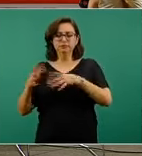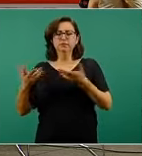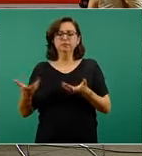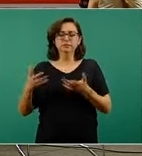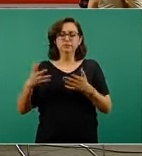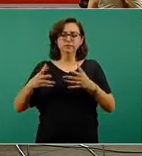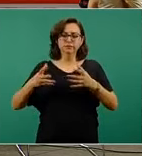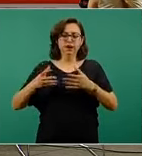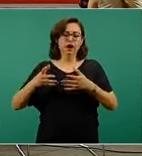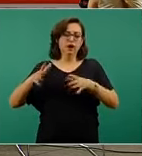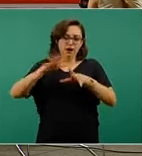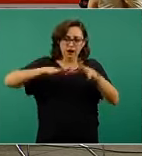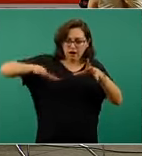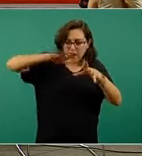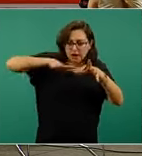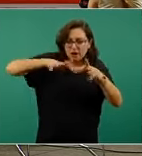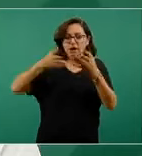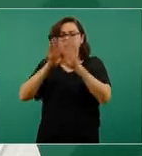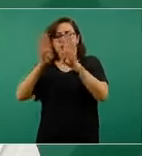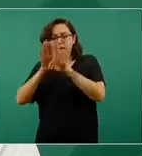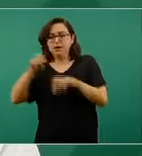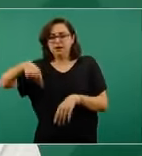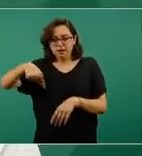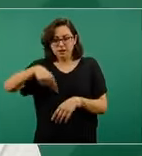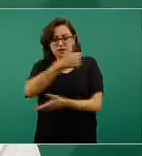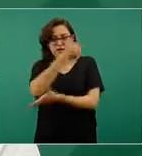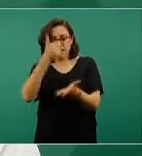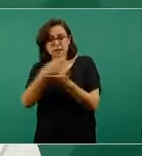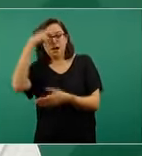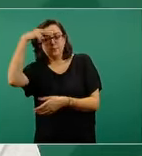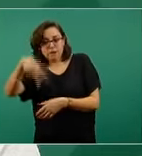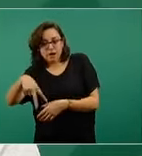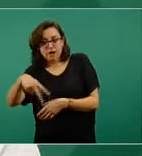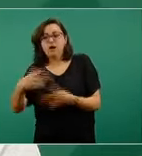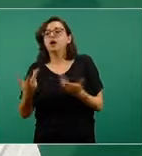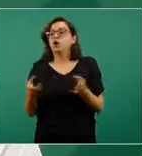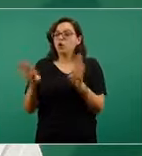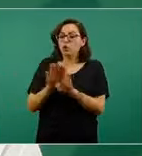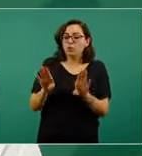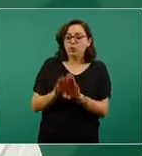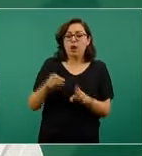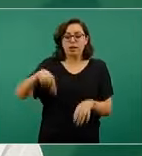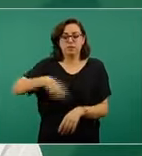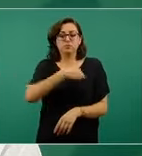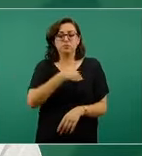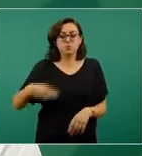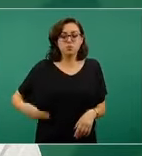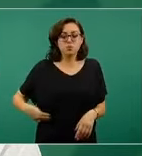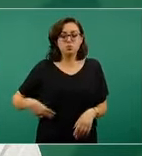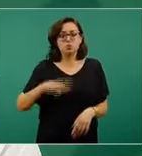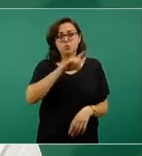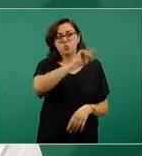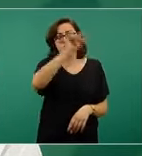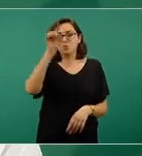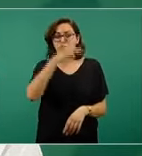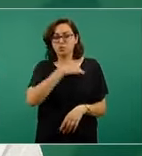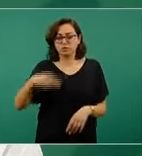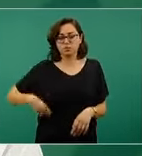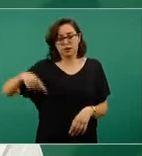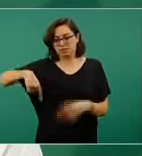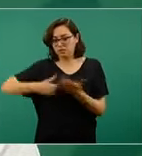territorial, excepto en la Ciudad de México, donde cada jurisdicción es un municipio. En el resto de las